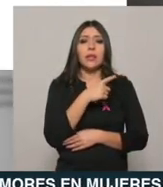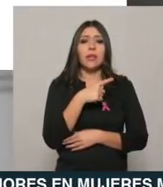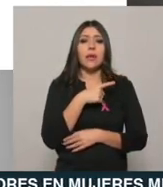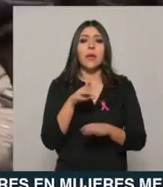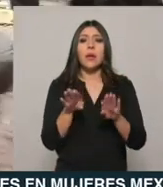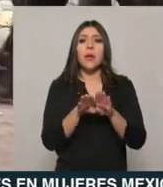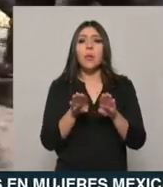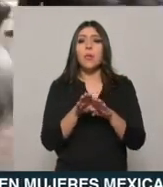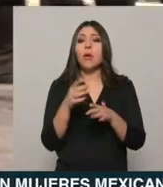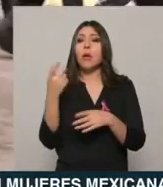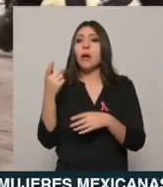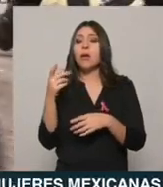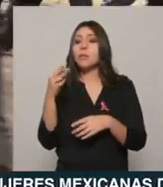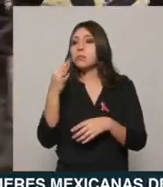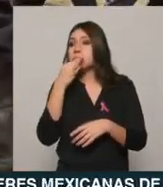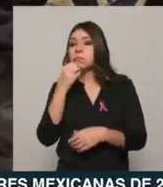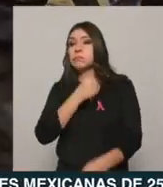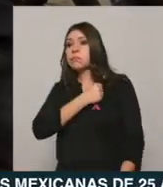fuerza.